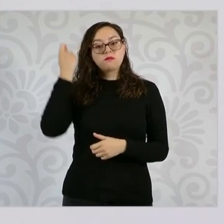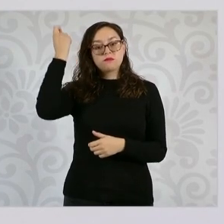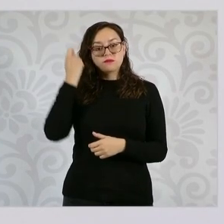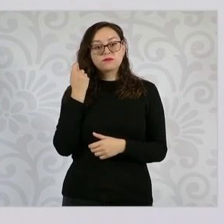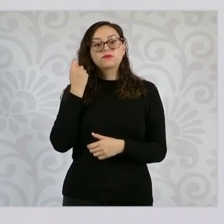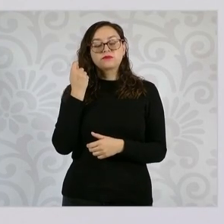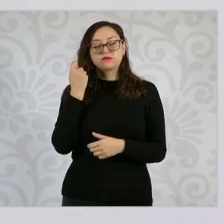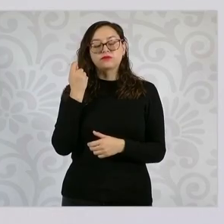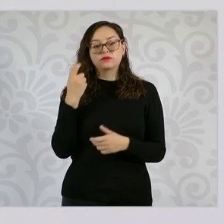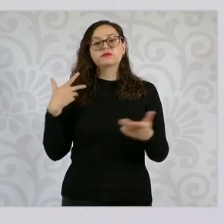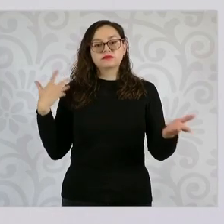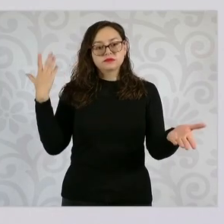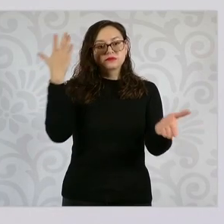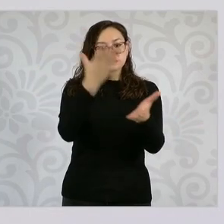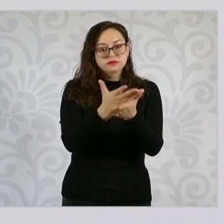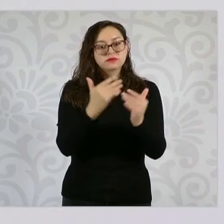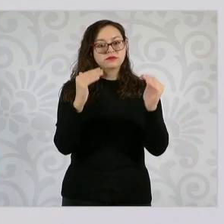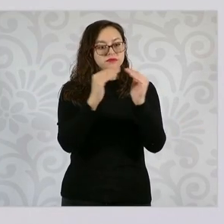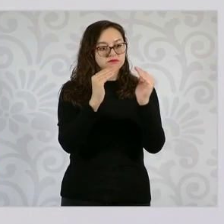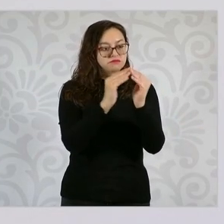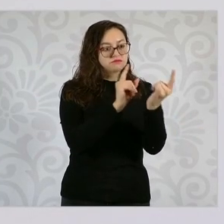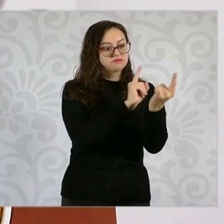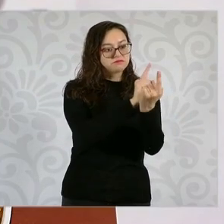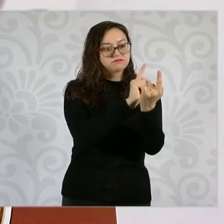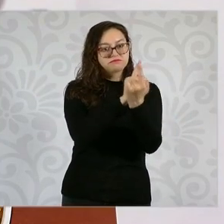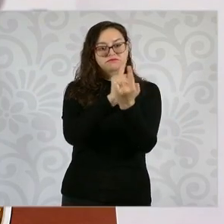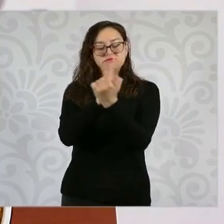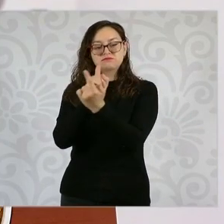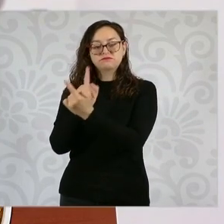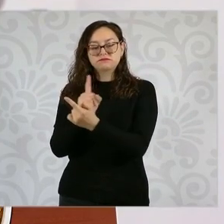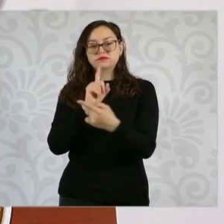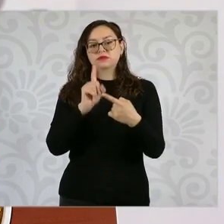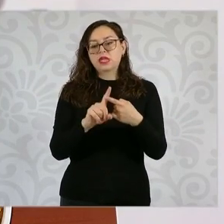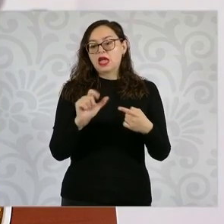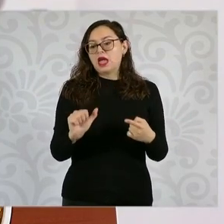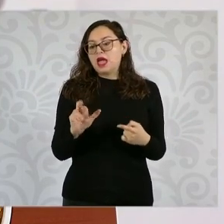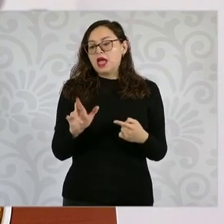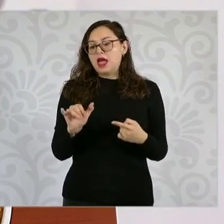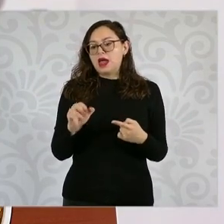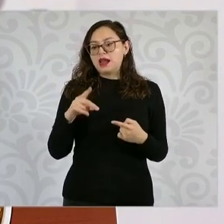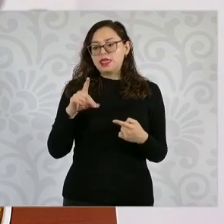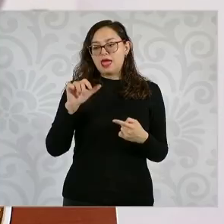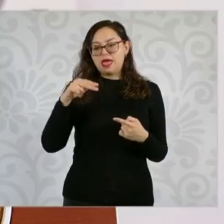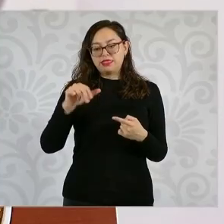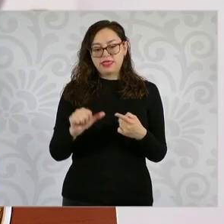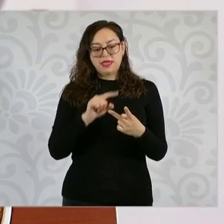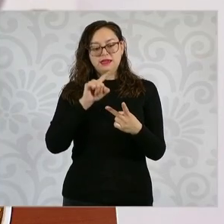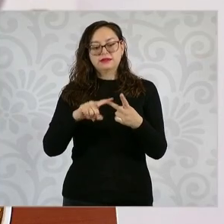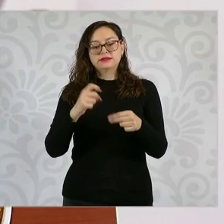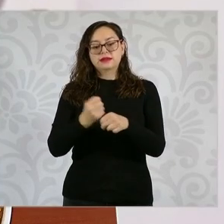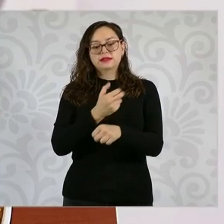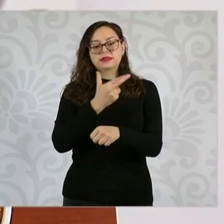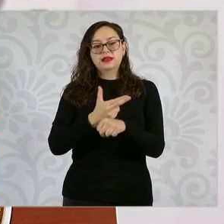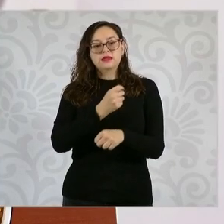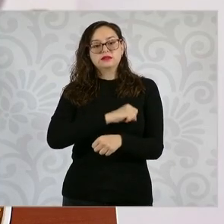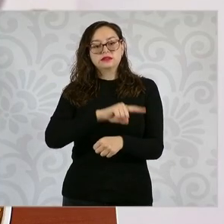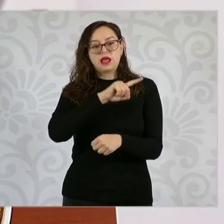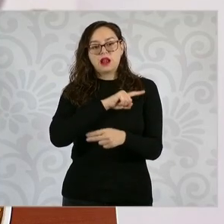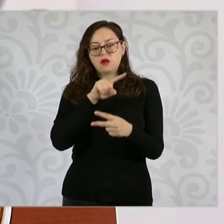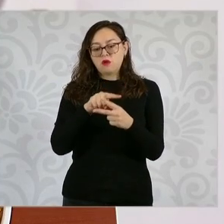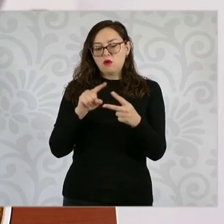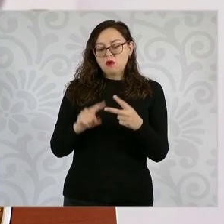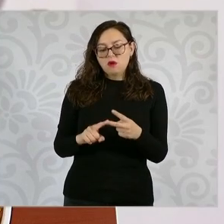Ya Ariadna lo va a explicar y el secretario de Salud. Se va a hacer un cuestionario y a partir del próximo año se